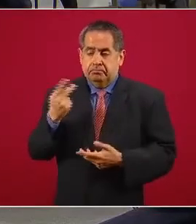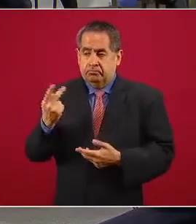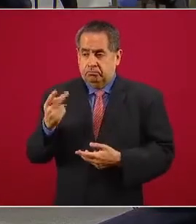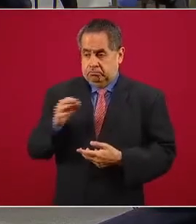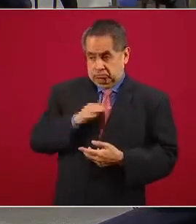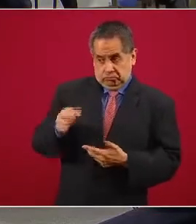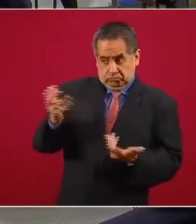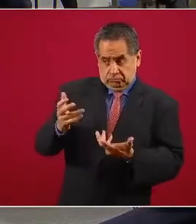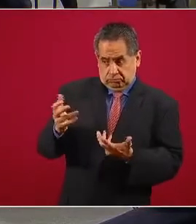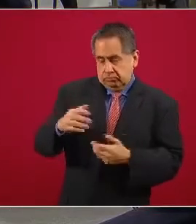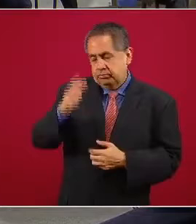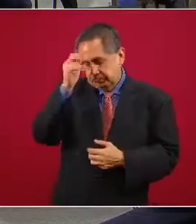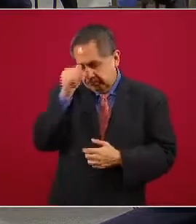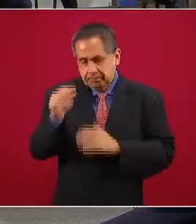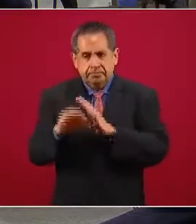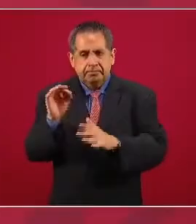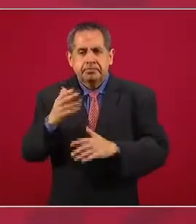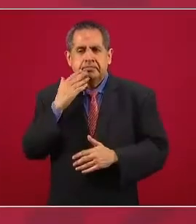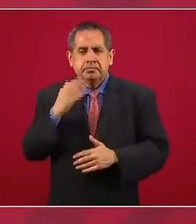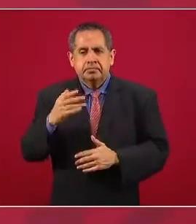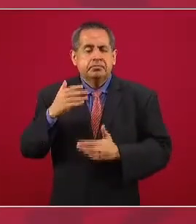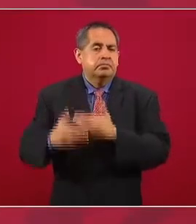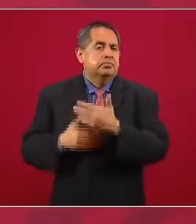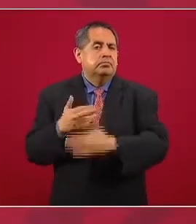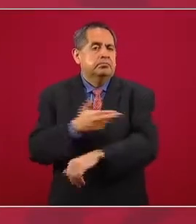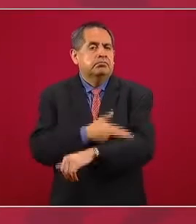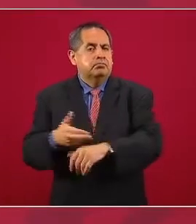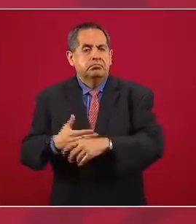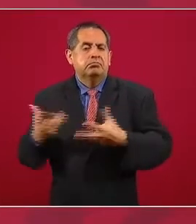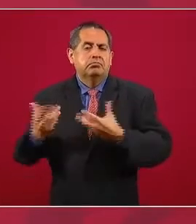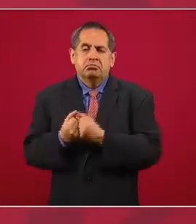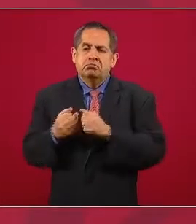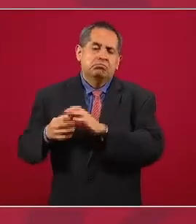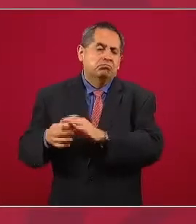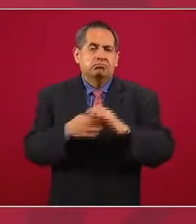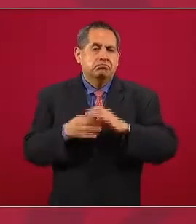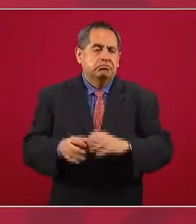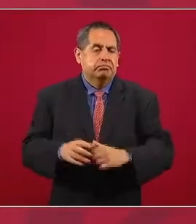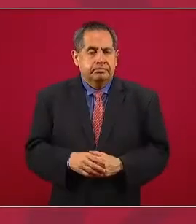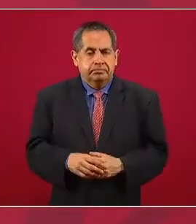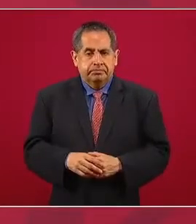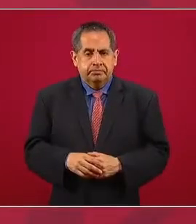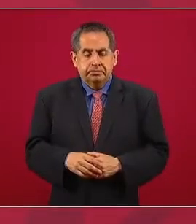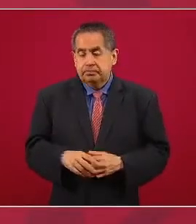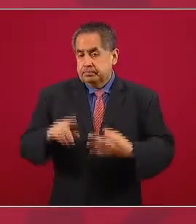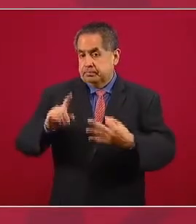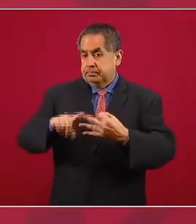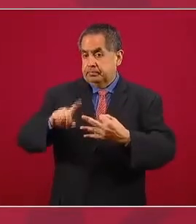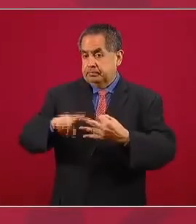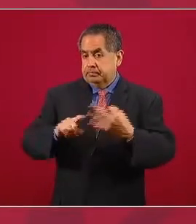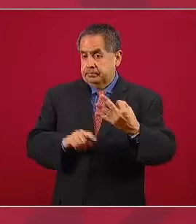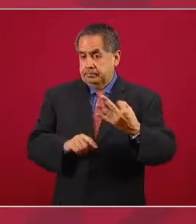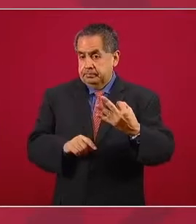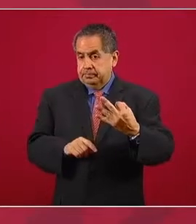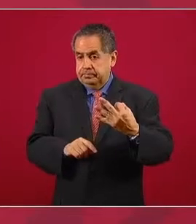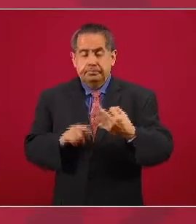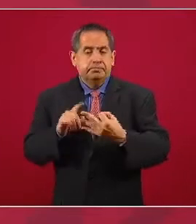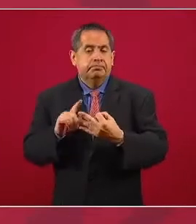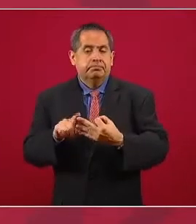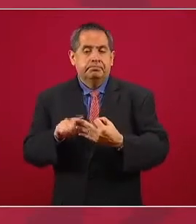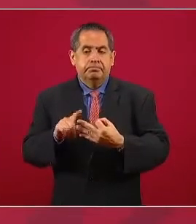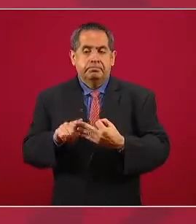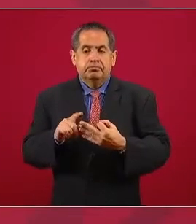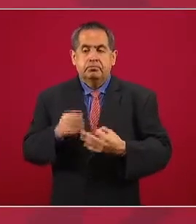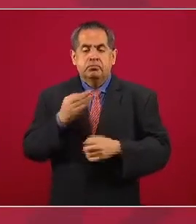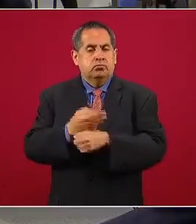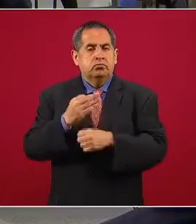ser posible para poder transitar entre todos. Un tercer hecho relevante es lo que hoy estamos